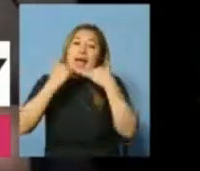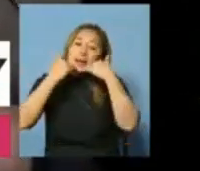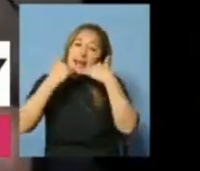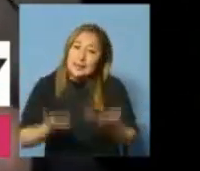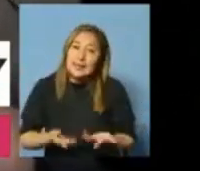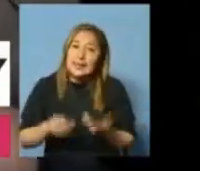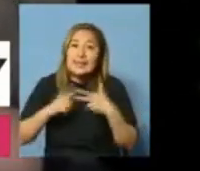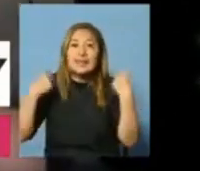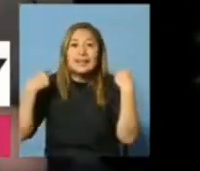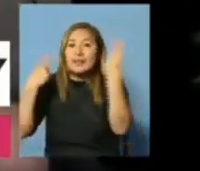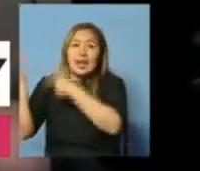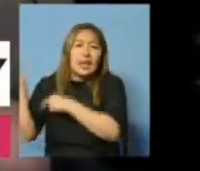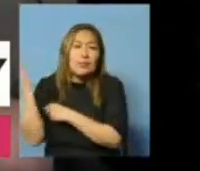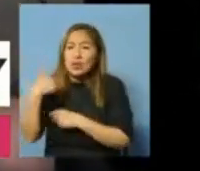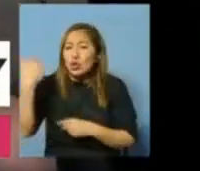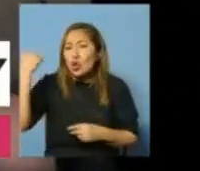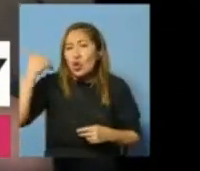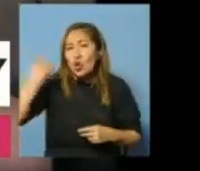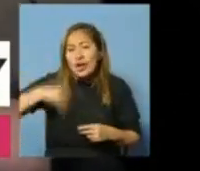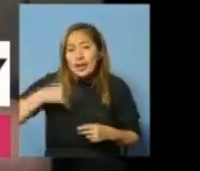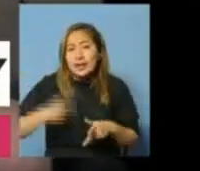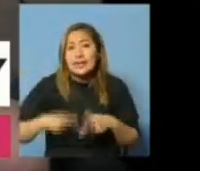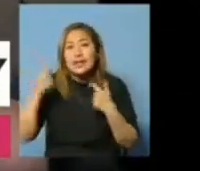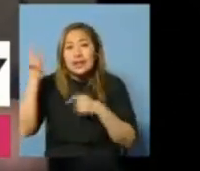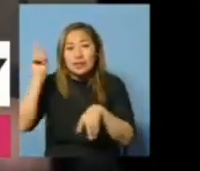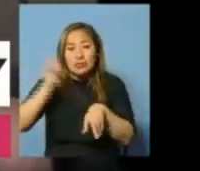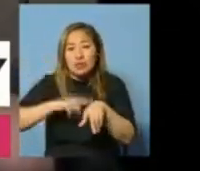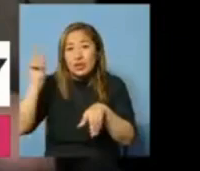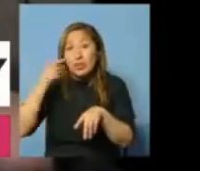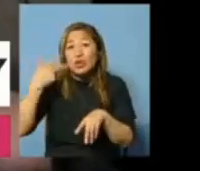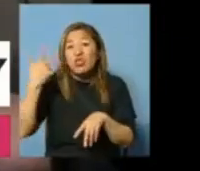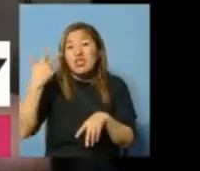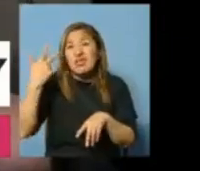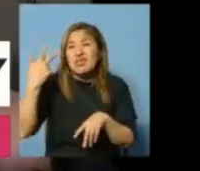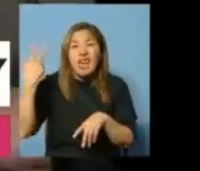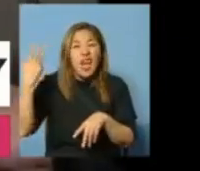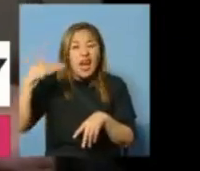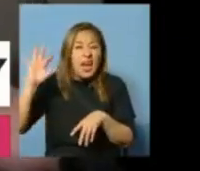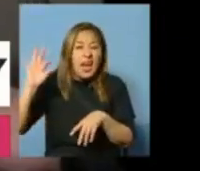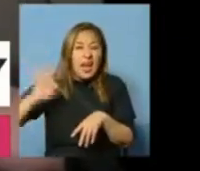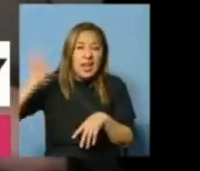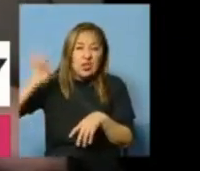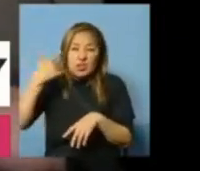agradece, que viaja por todo el país, que ha hecho en poco tiempo, en 3 años y medio,